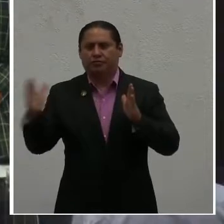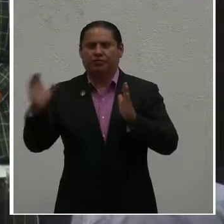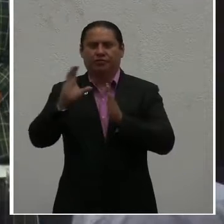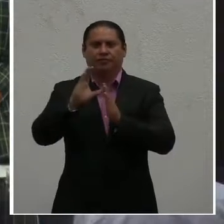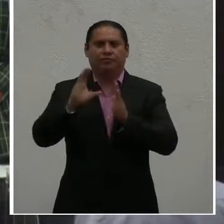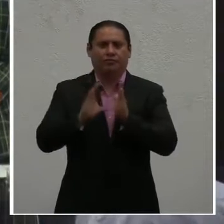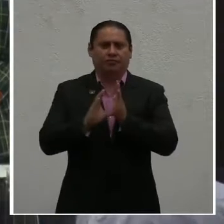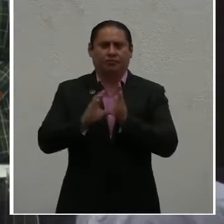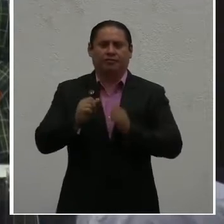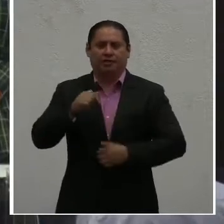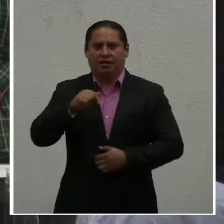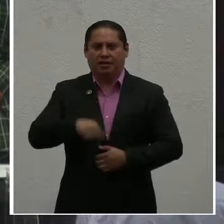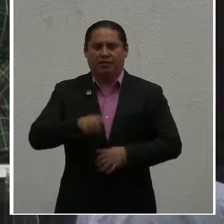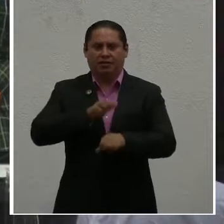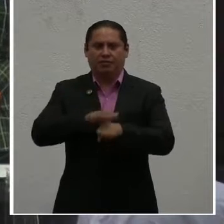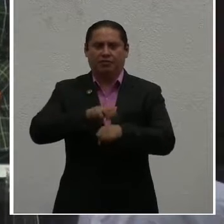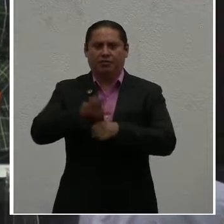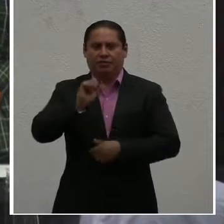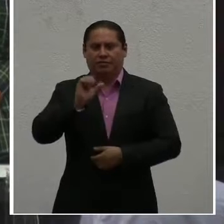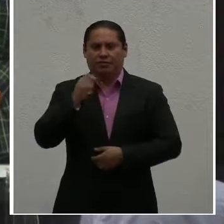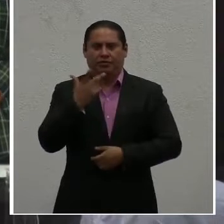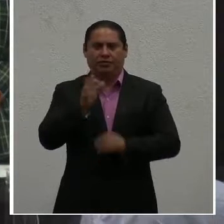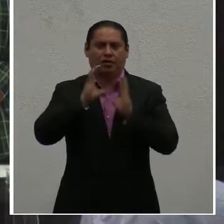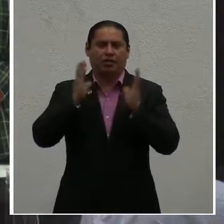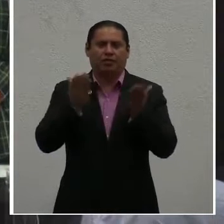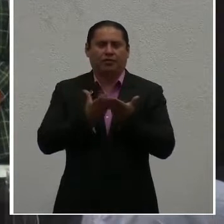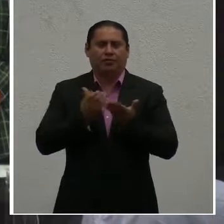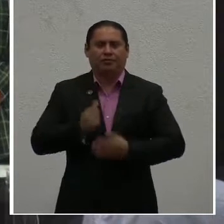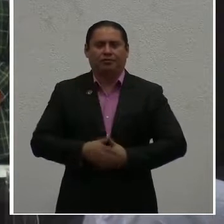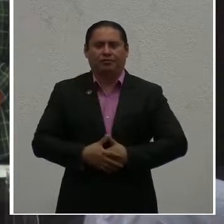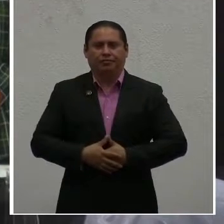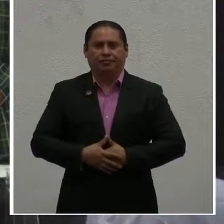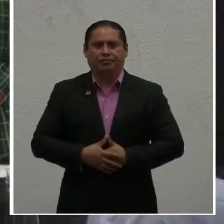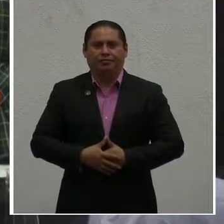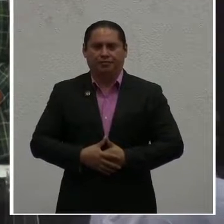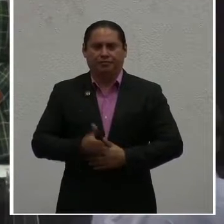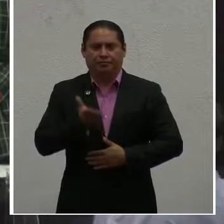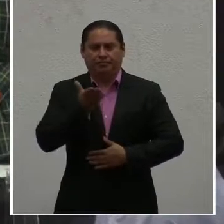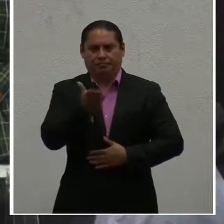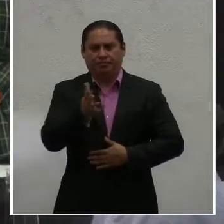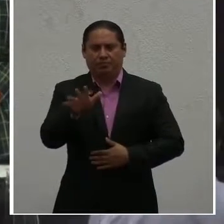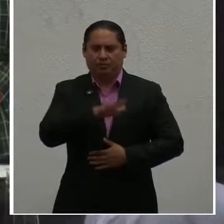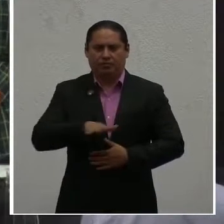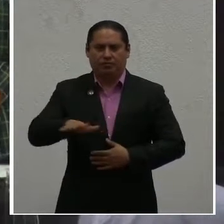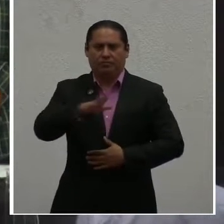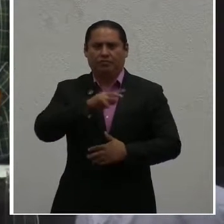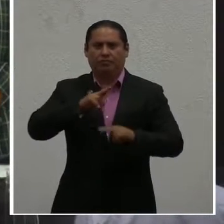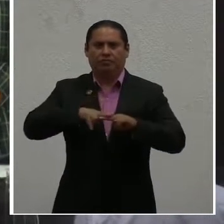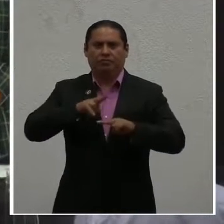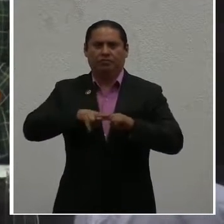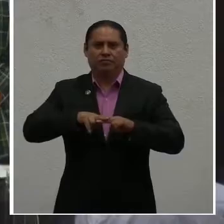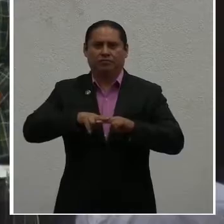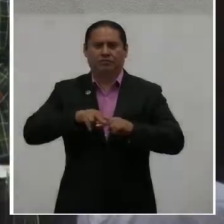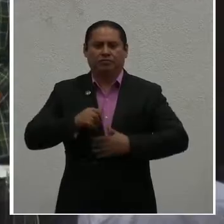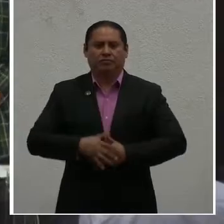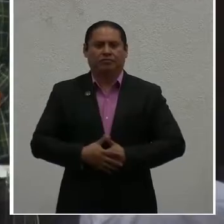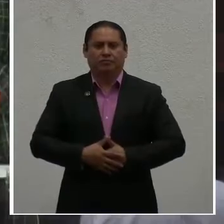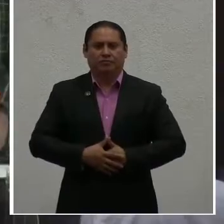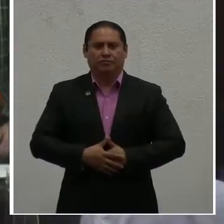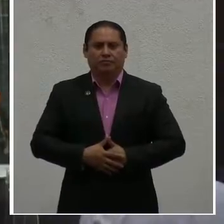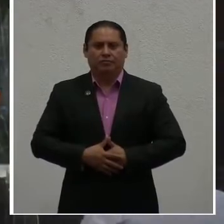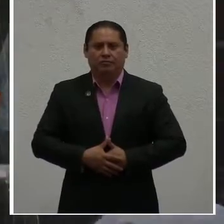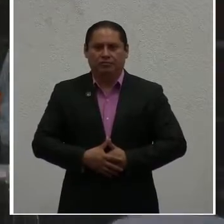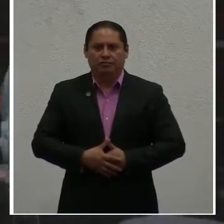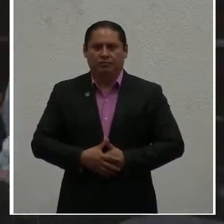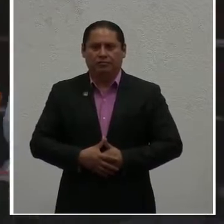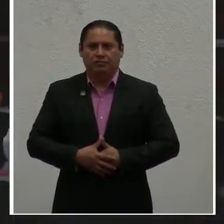constitucional de esta 68ª legislatura. Solicito a la Honorable Asamblea y al público presente tomar